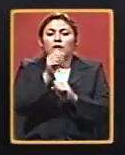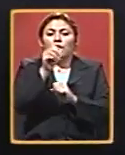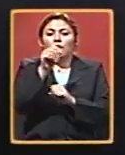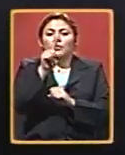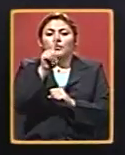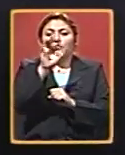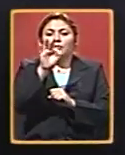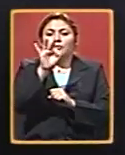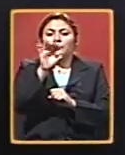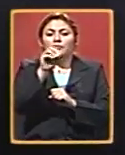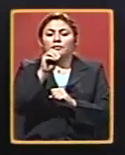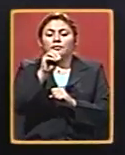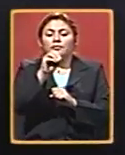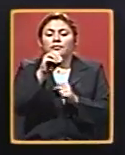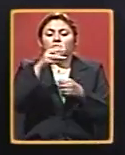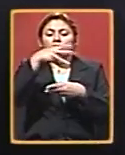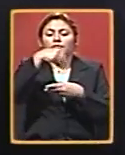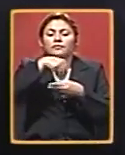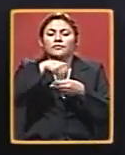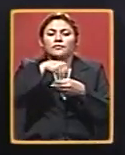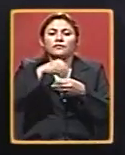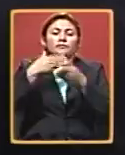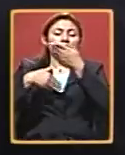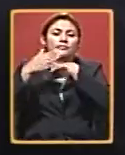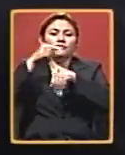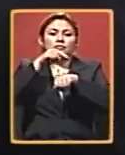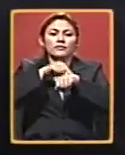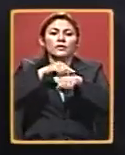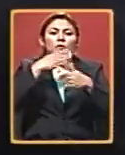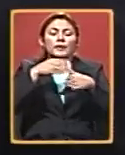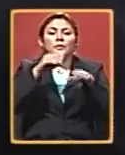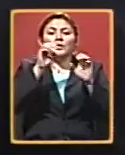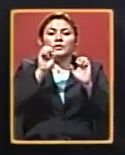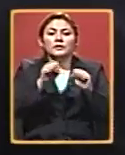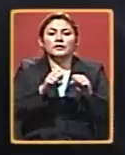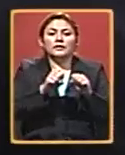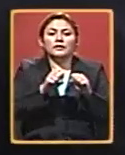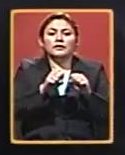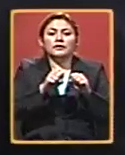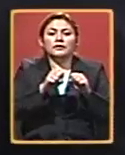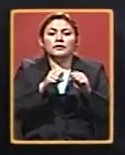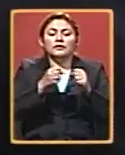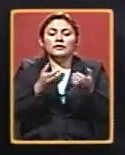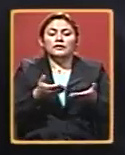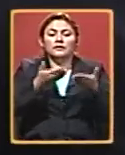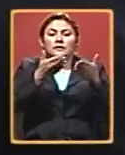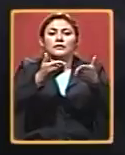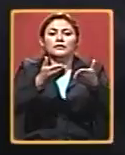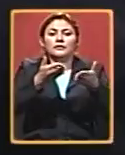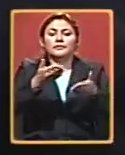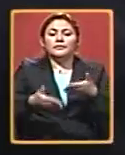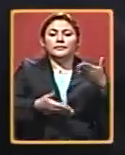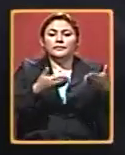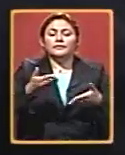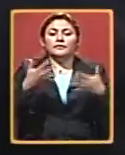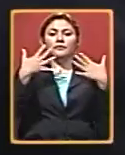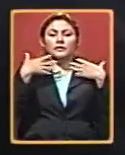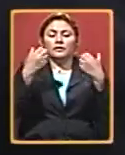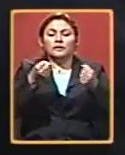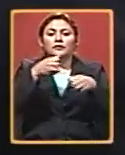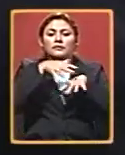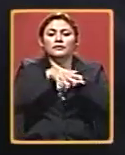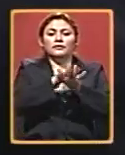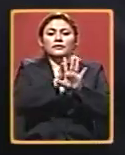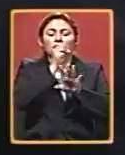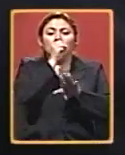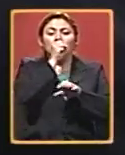y que contempló en ese momento la posibilidad de llevar servicios de salud integrales en el primer